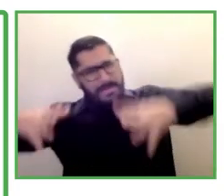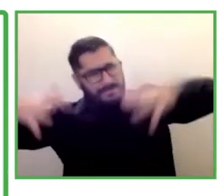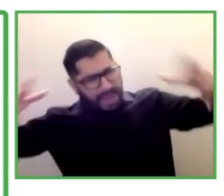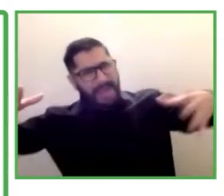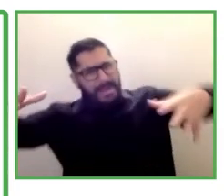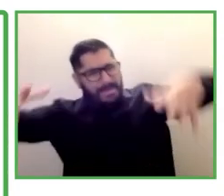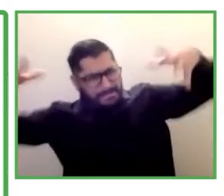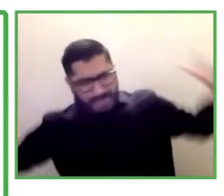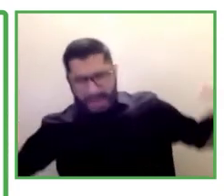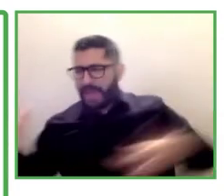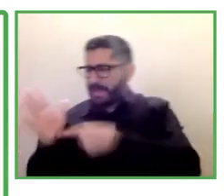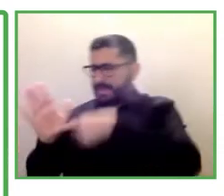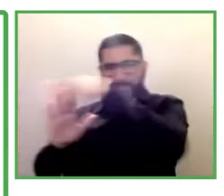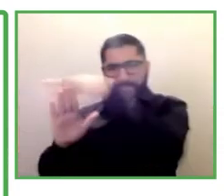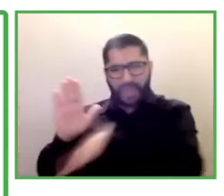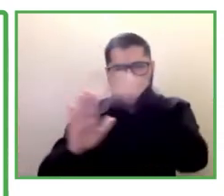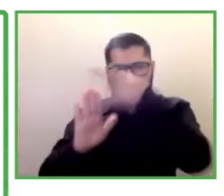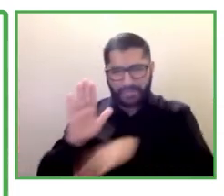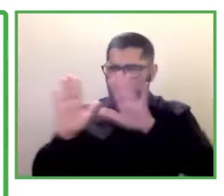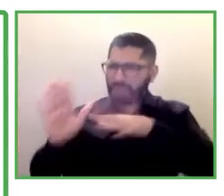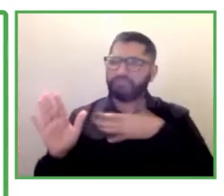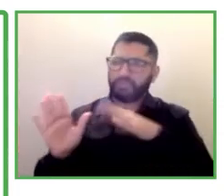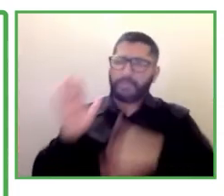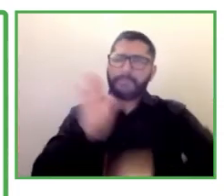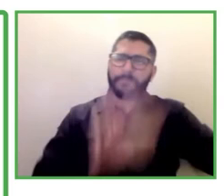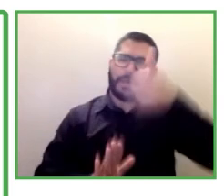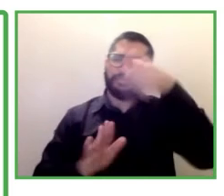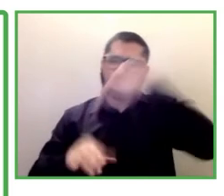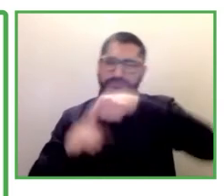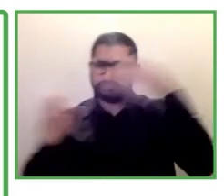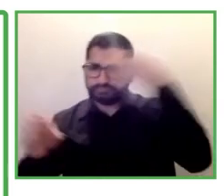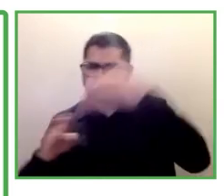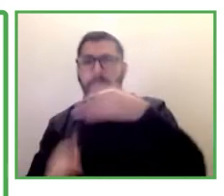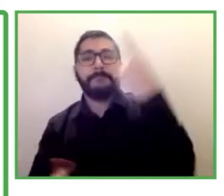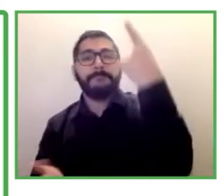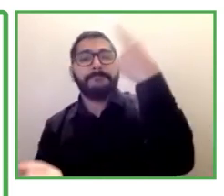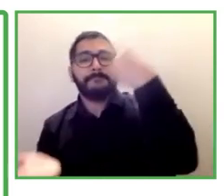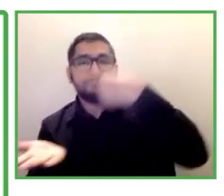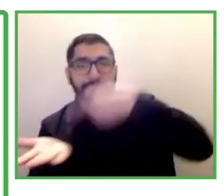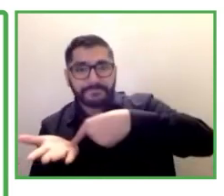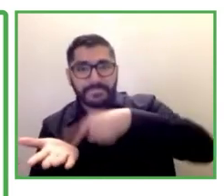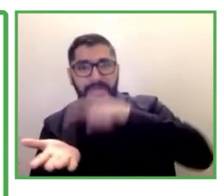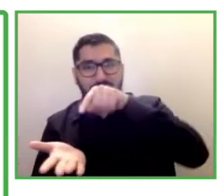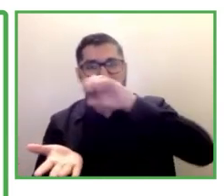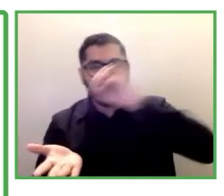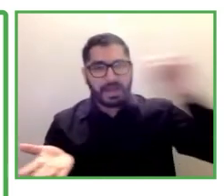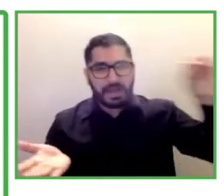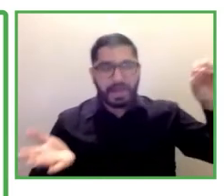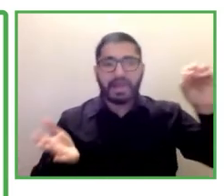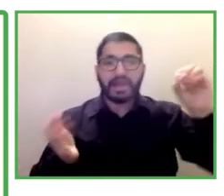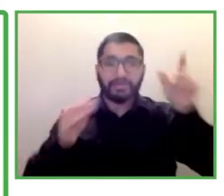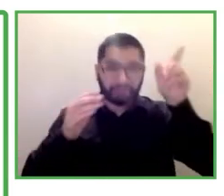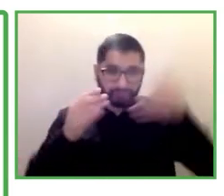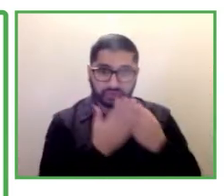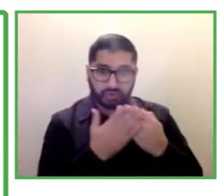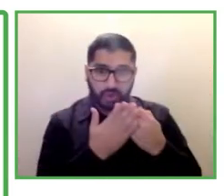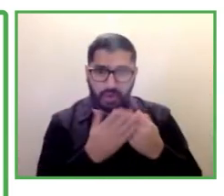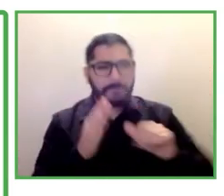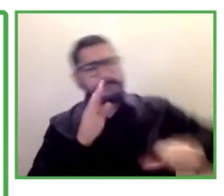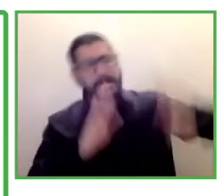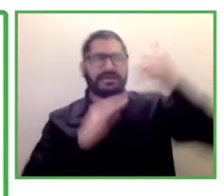Como dije, más de 1,000 alumnos participan en el programa. And in 2019, we saw over